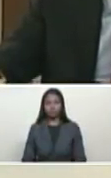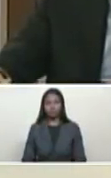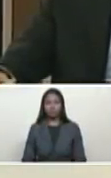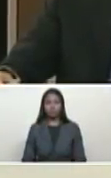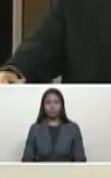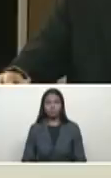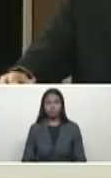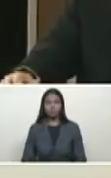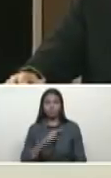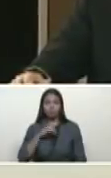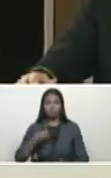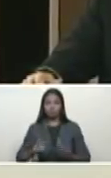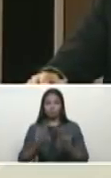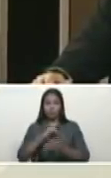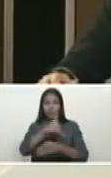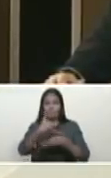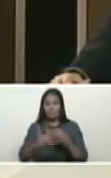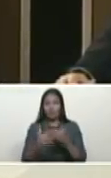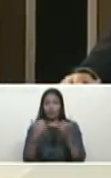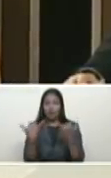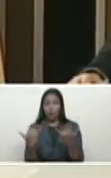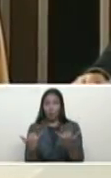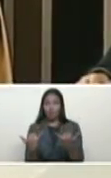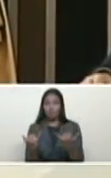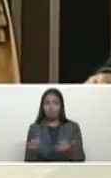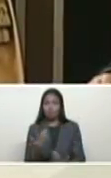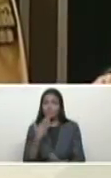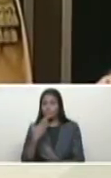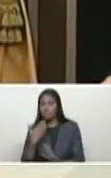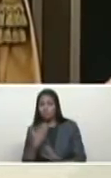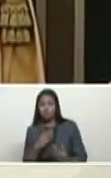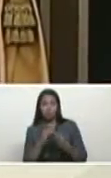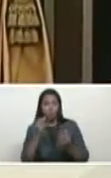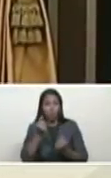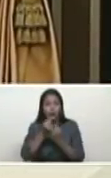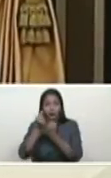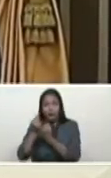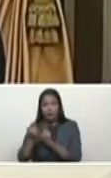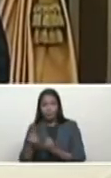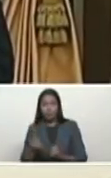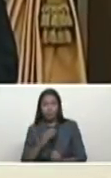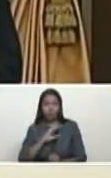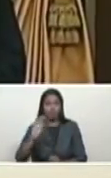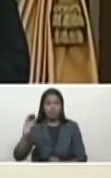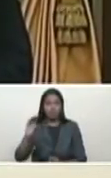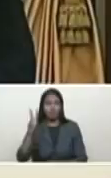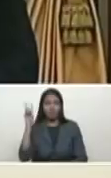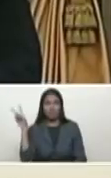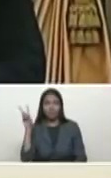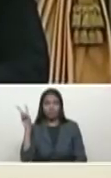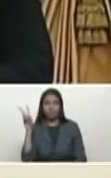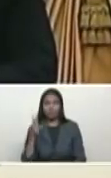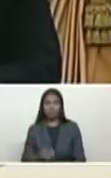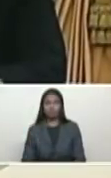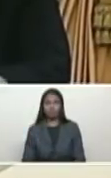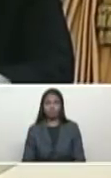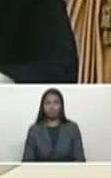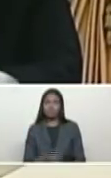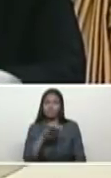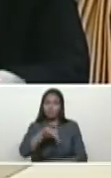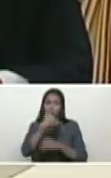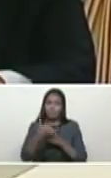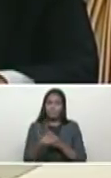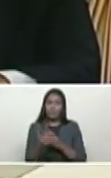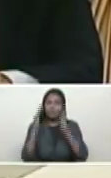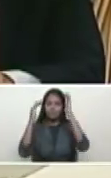hemos lanzado un plan yo pido el apoyo de todo el estado venezolano un plan de atención